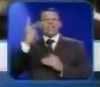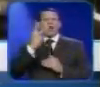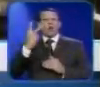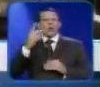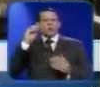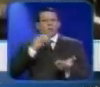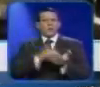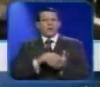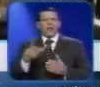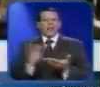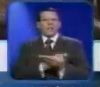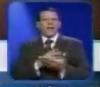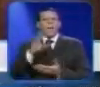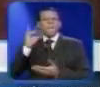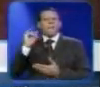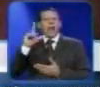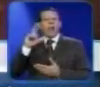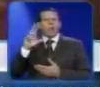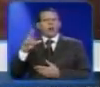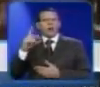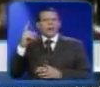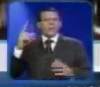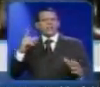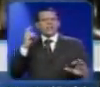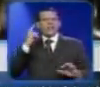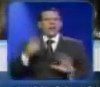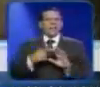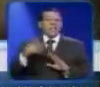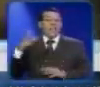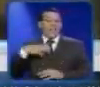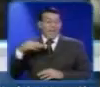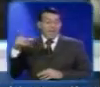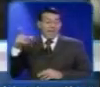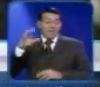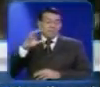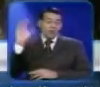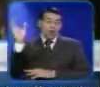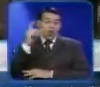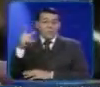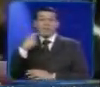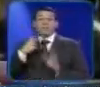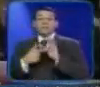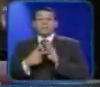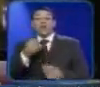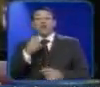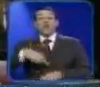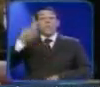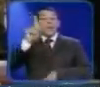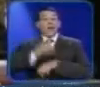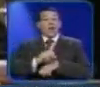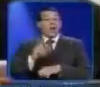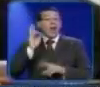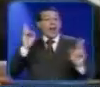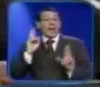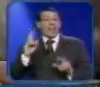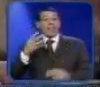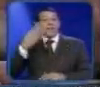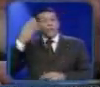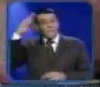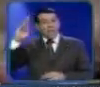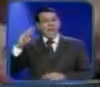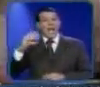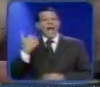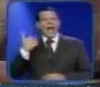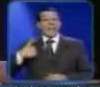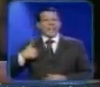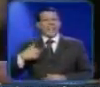Songs de la revista Billboard. Además, la estrella barranquillera ya se ha consagrado como número uno en las radios de México, Argentina,